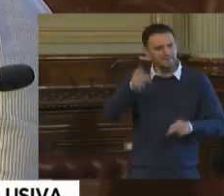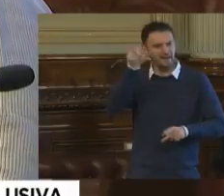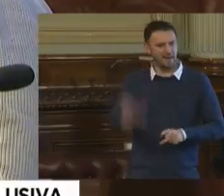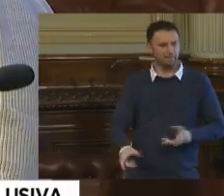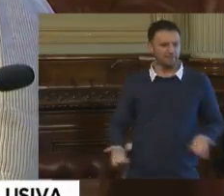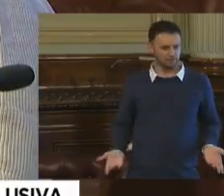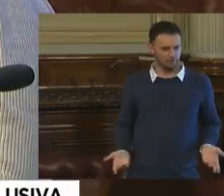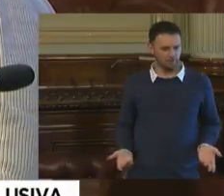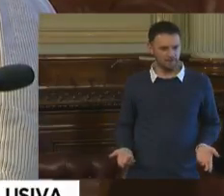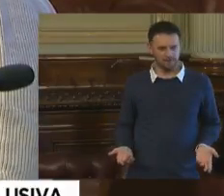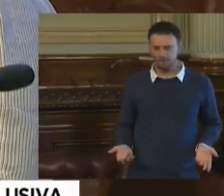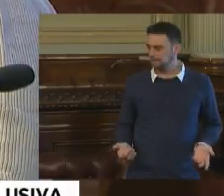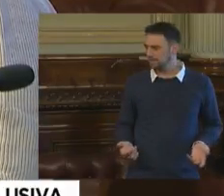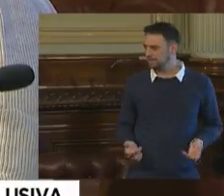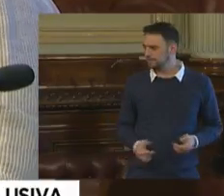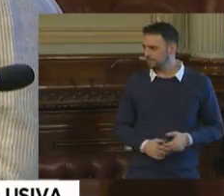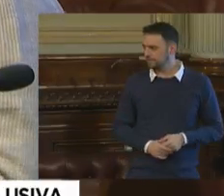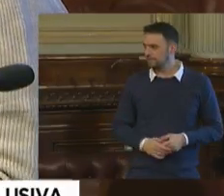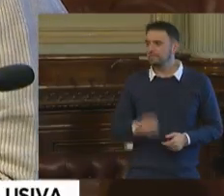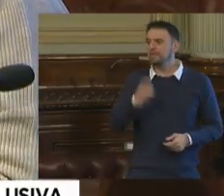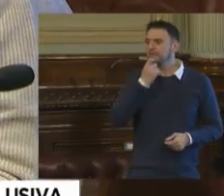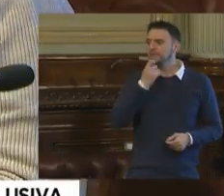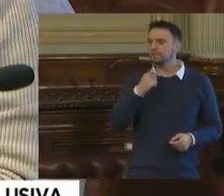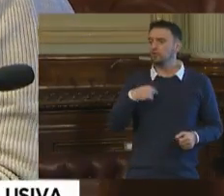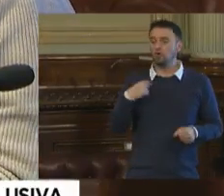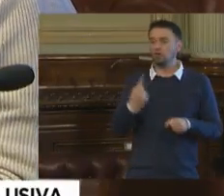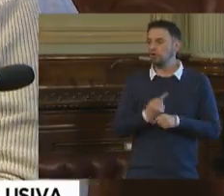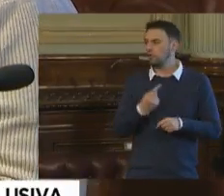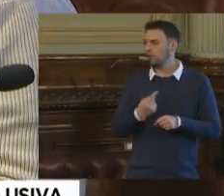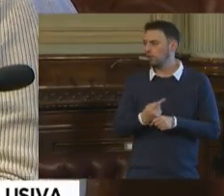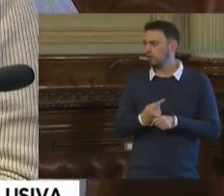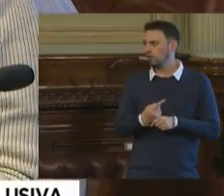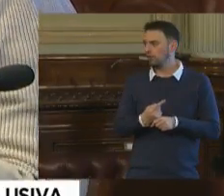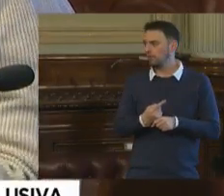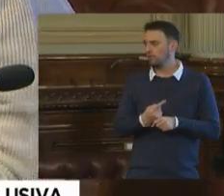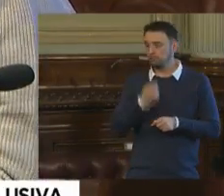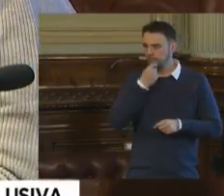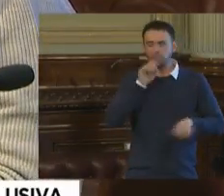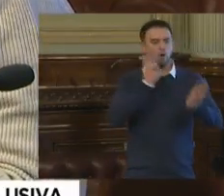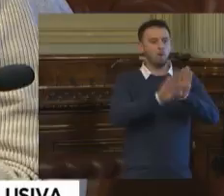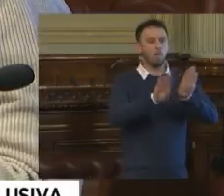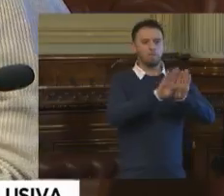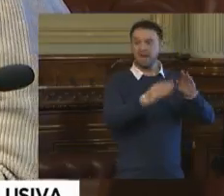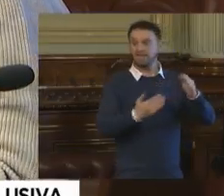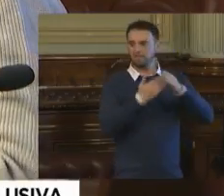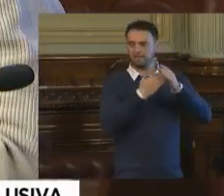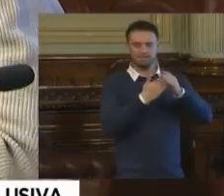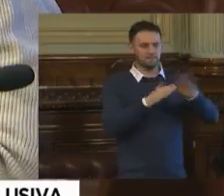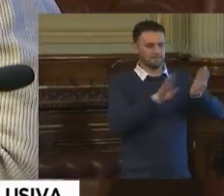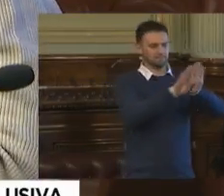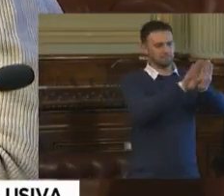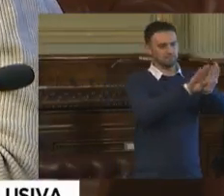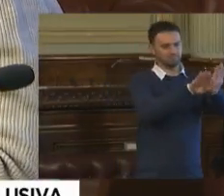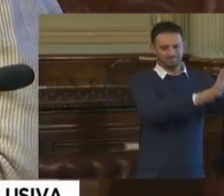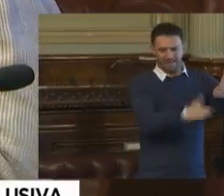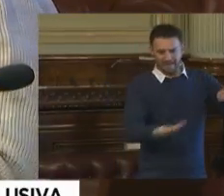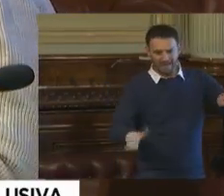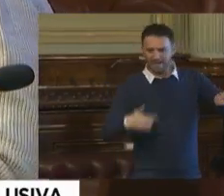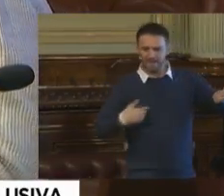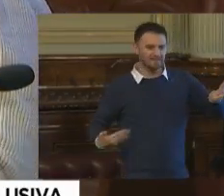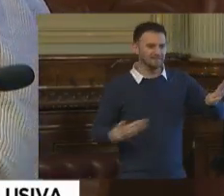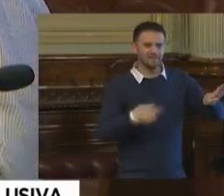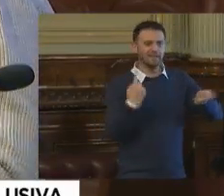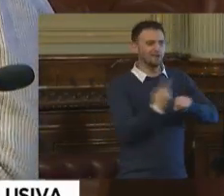es decir si yo no puedo ingresar por la entrada principal porque es preexistente y porque